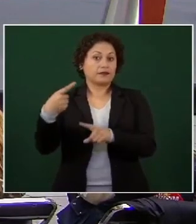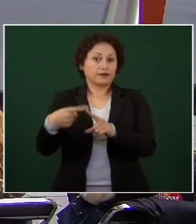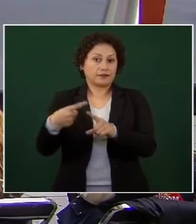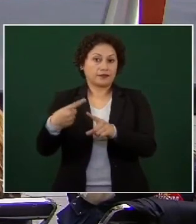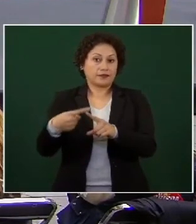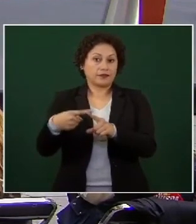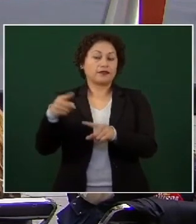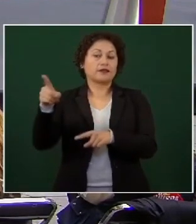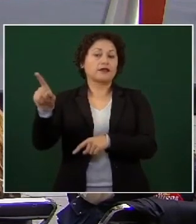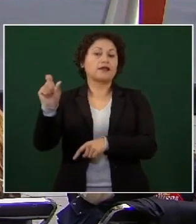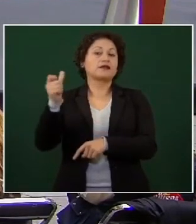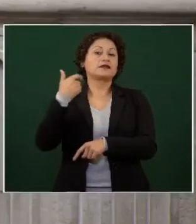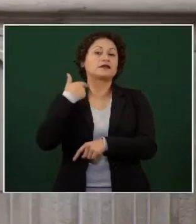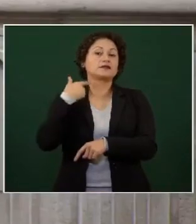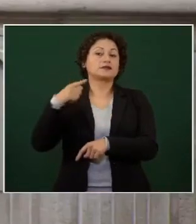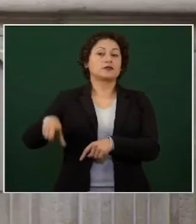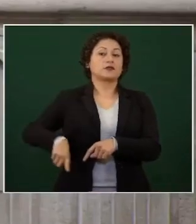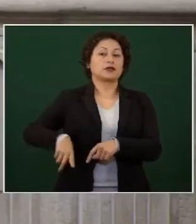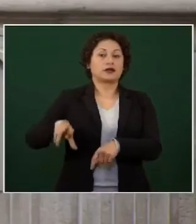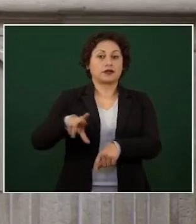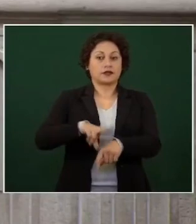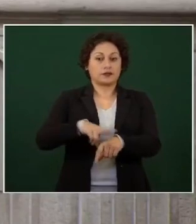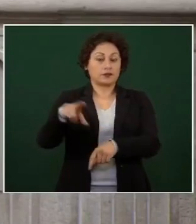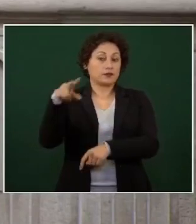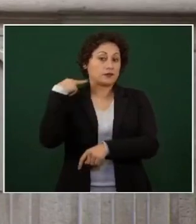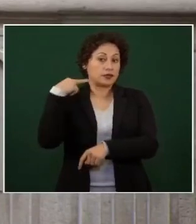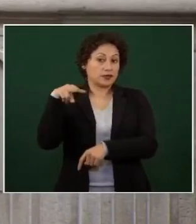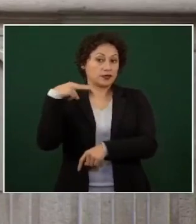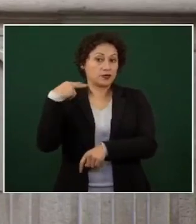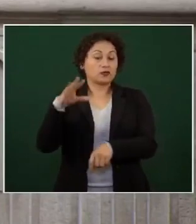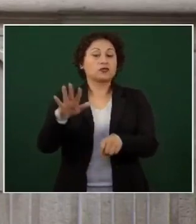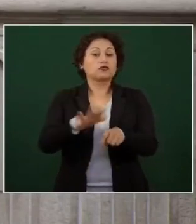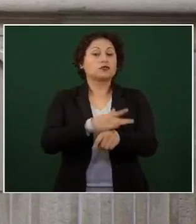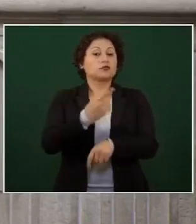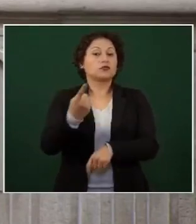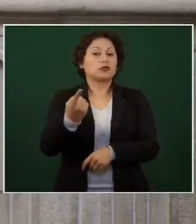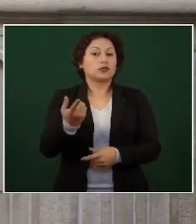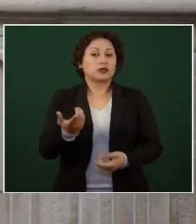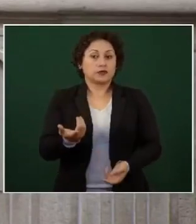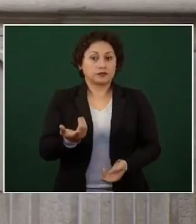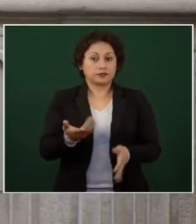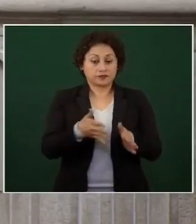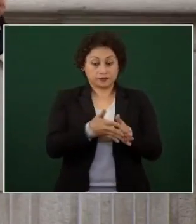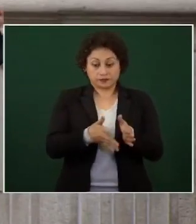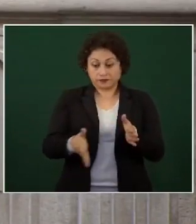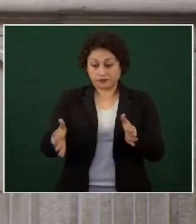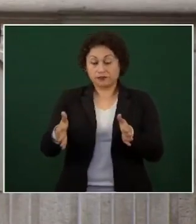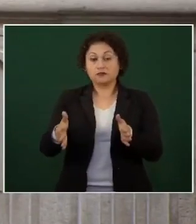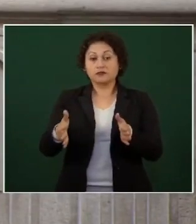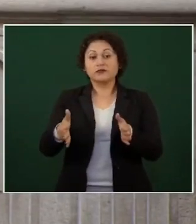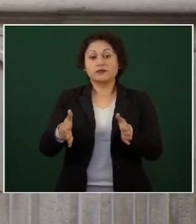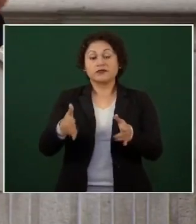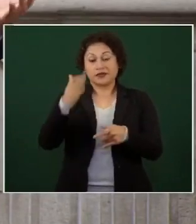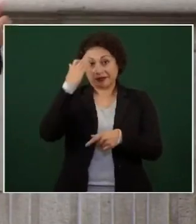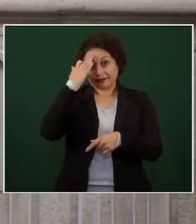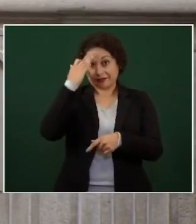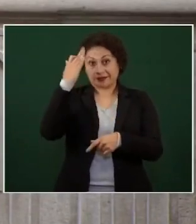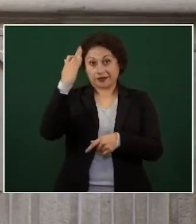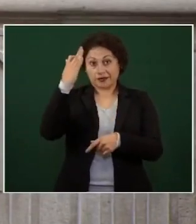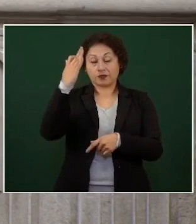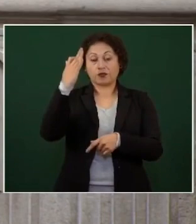el gobernador de Veracruz, porque hubo un levantamiento a